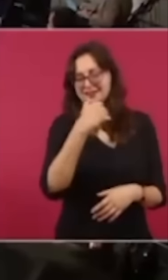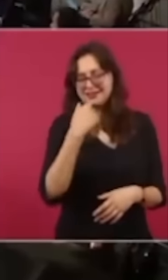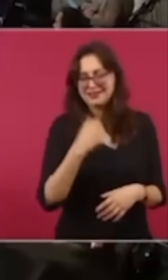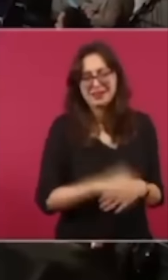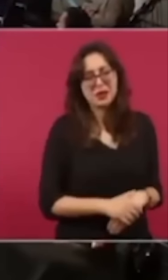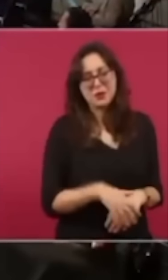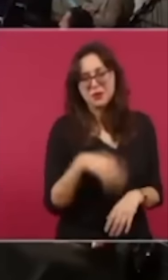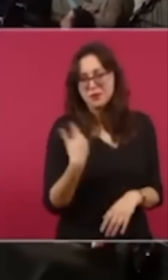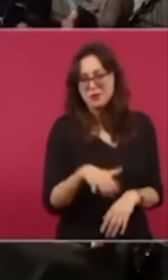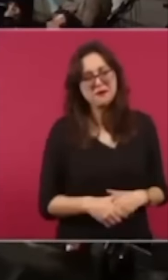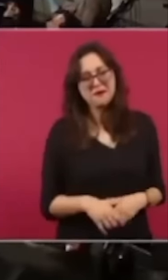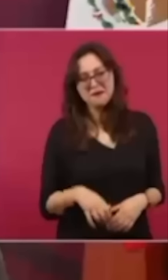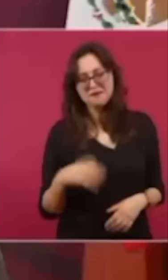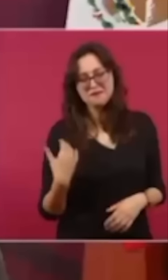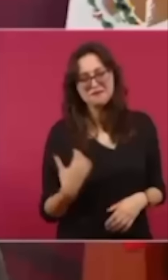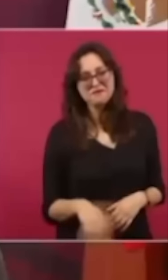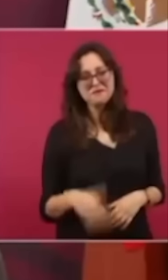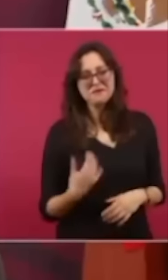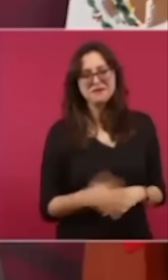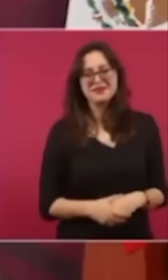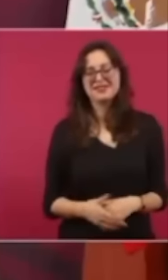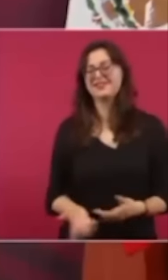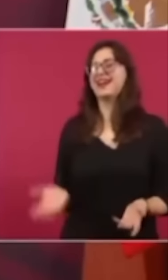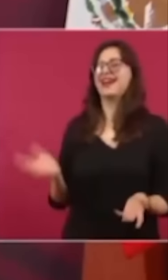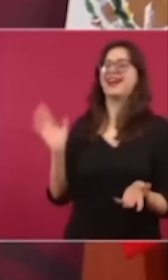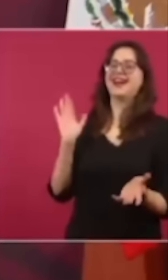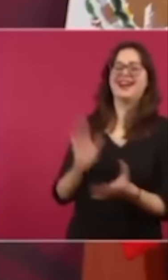te sobregiraste. No, hombre.